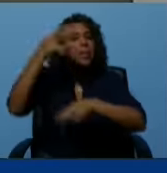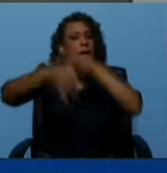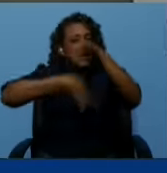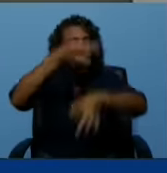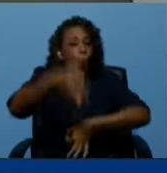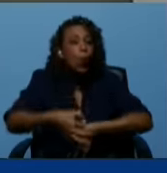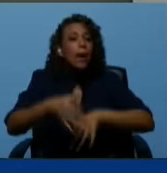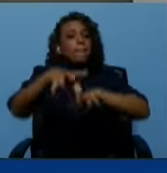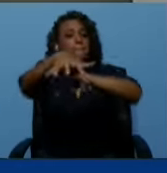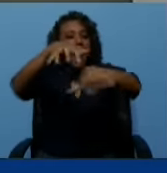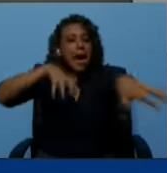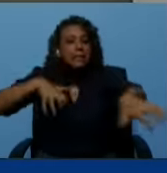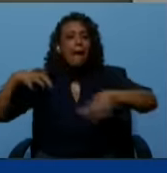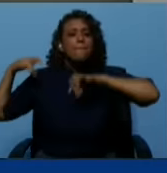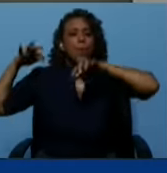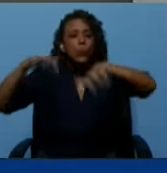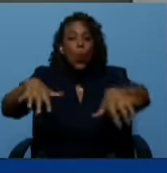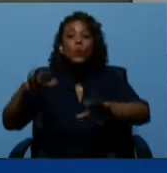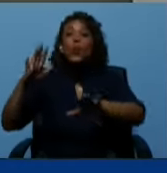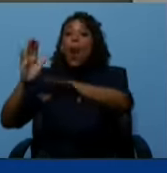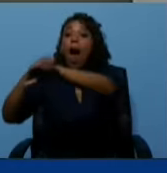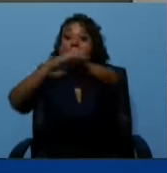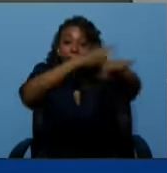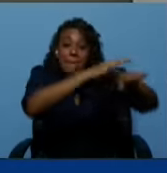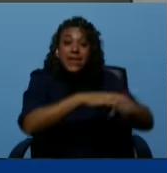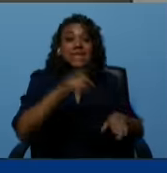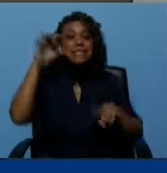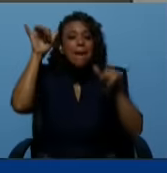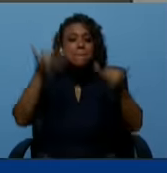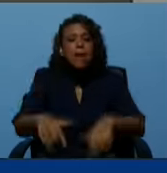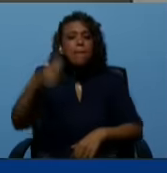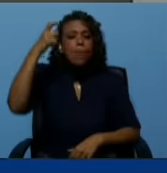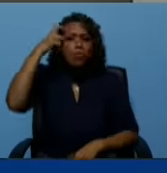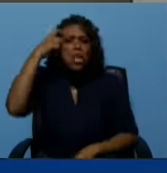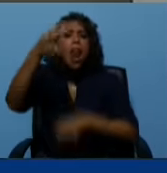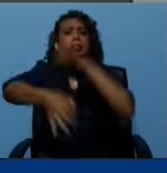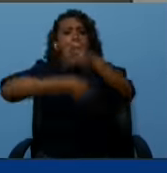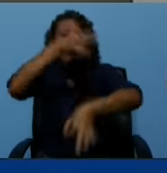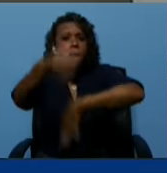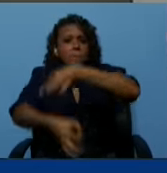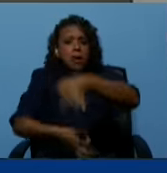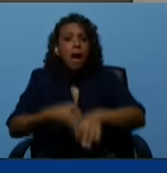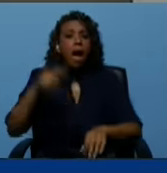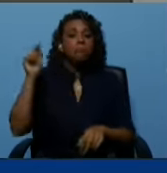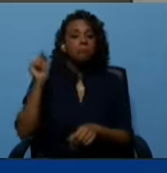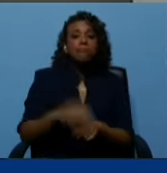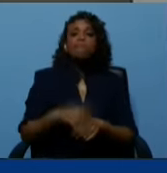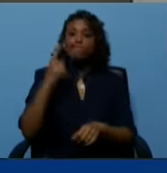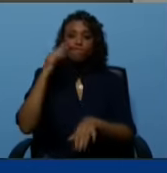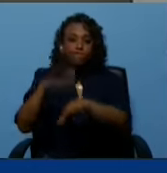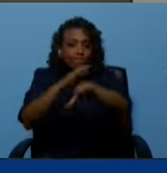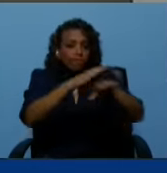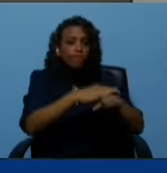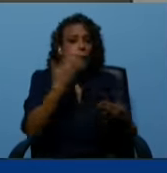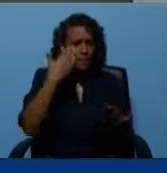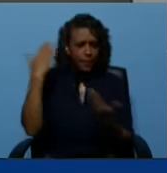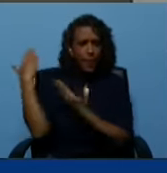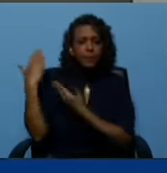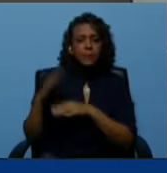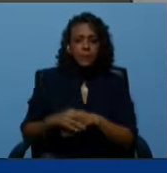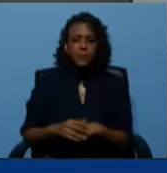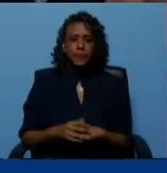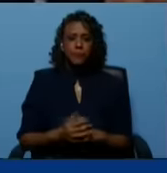la inmensa, gigantesca movilización y demostración de fuerza del pueblo combatiente en las calles. Vamos a ver este